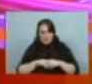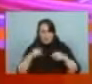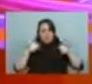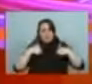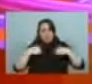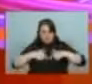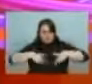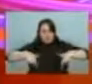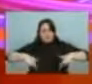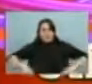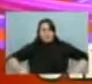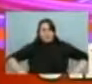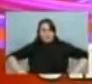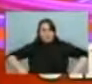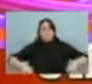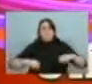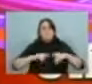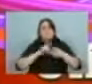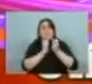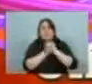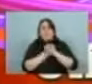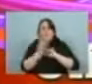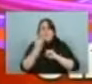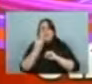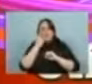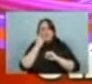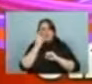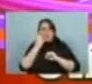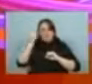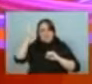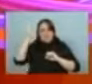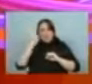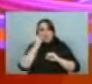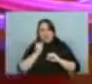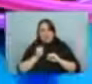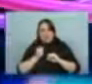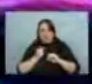la cambio 4 veces por día un hombre, o sea, la ropa interior, aunque sea 2 veces por día, se la tiene que cambiar.